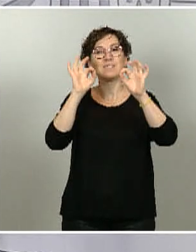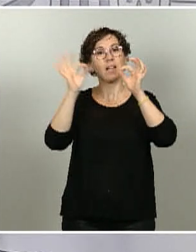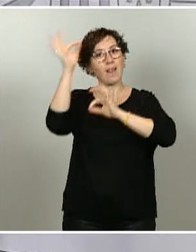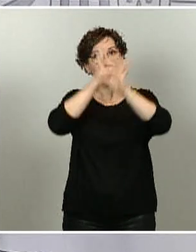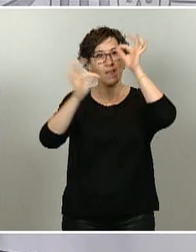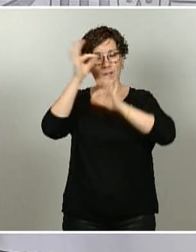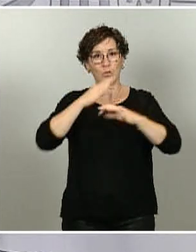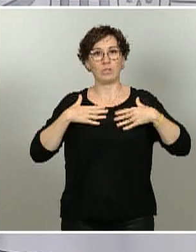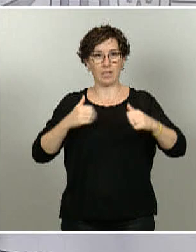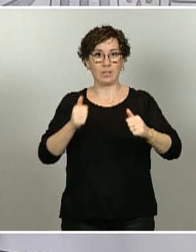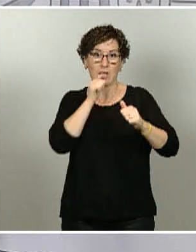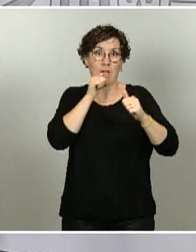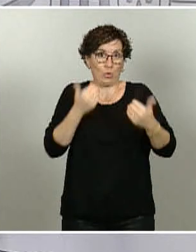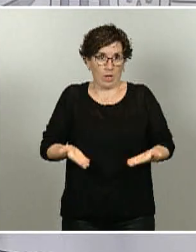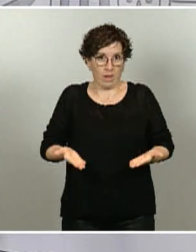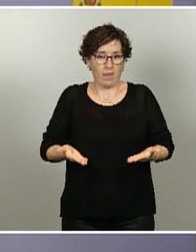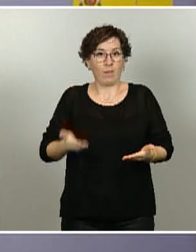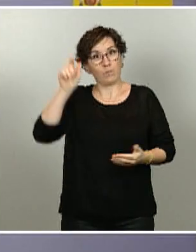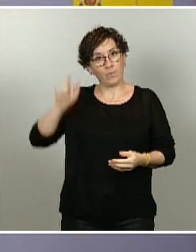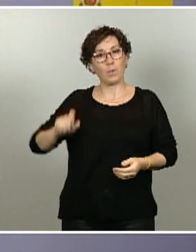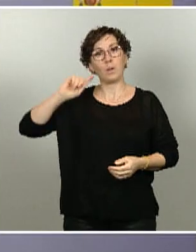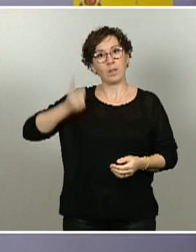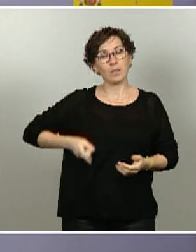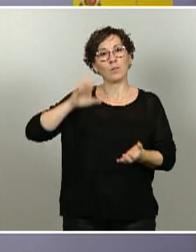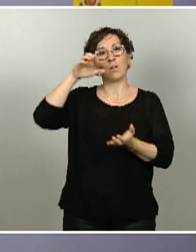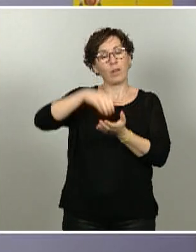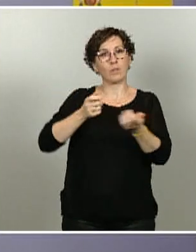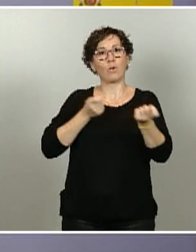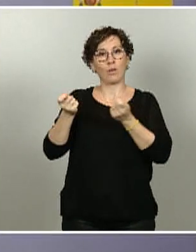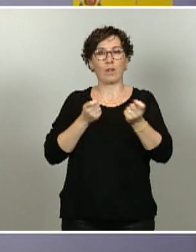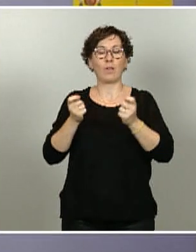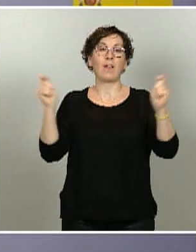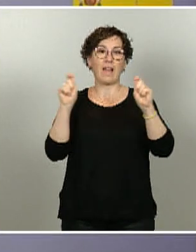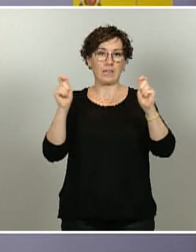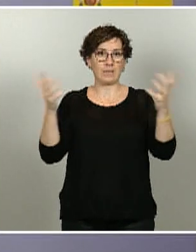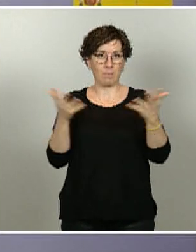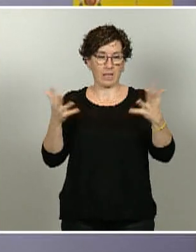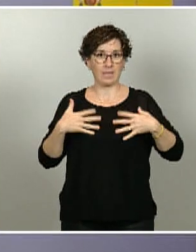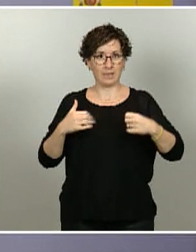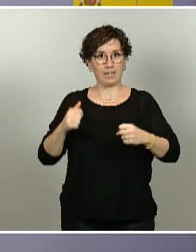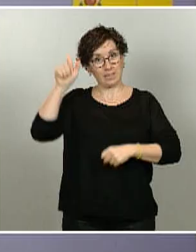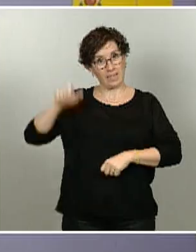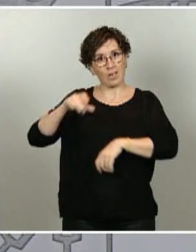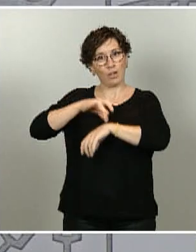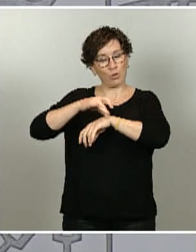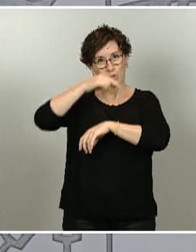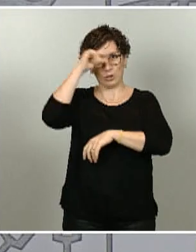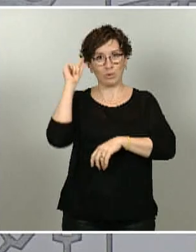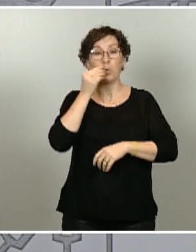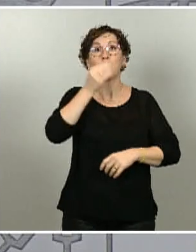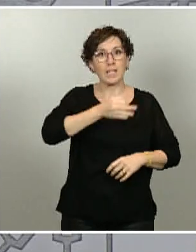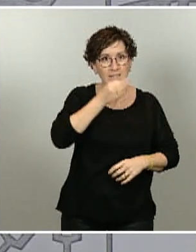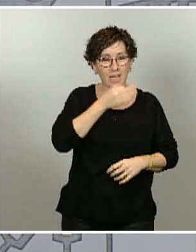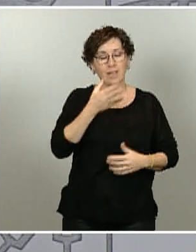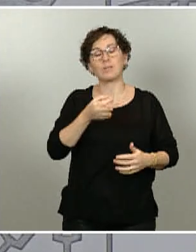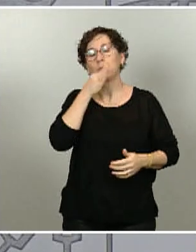hoy del director del Centro de Coordinación de Alertas y Emergencias Sanitarias, el doctor Fernando Simón. Buenas tardes. Hola, muy buenas tardes a todos.